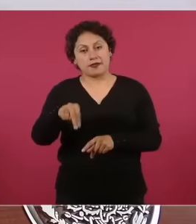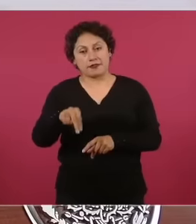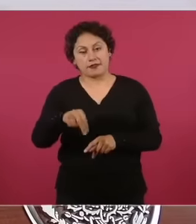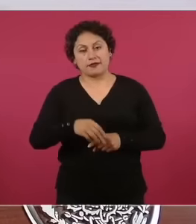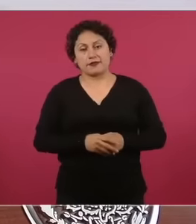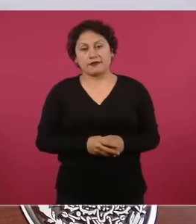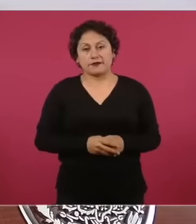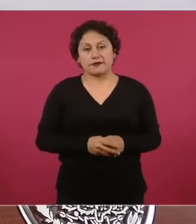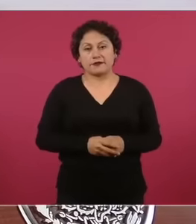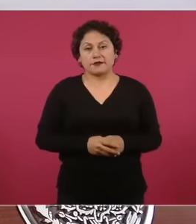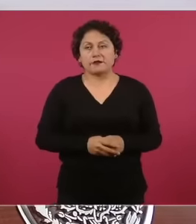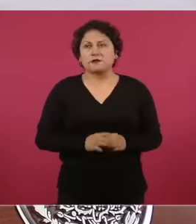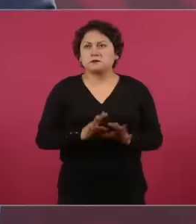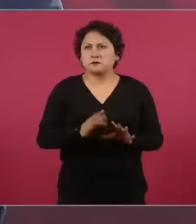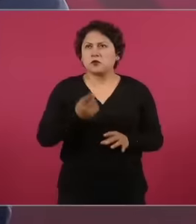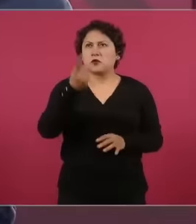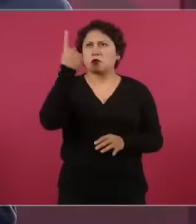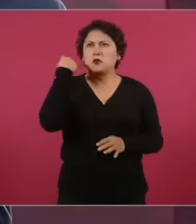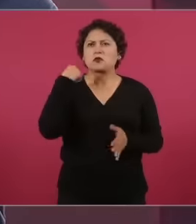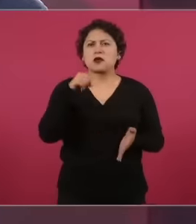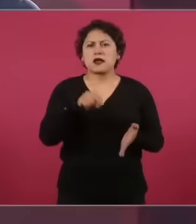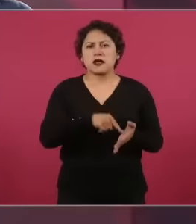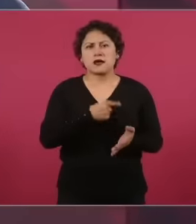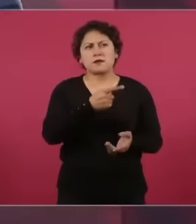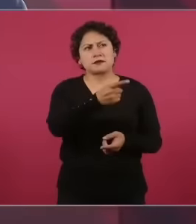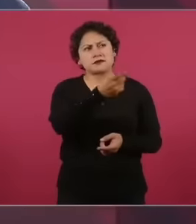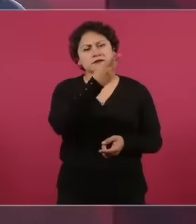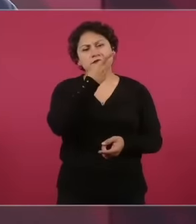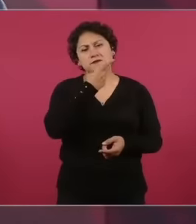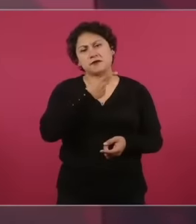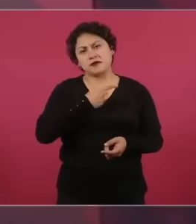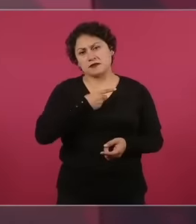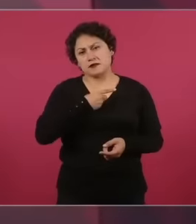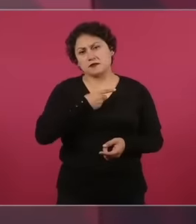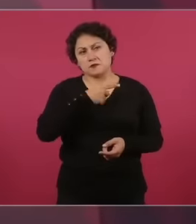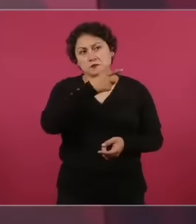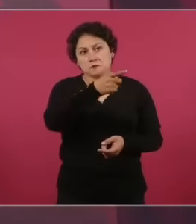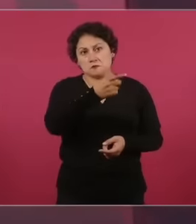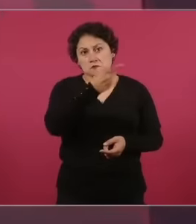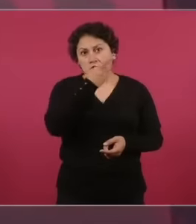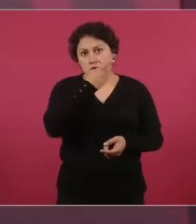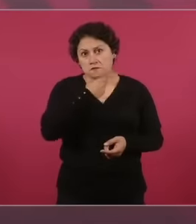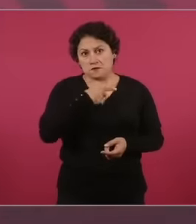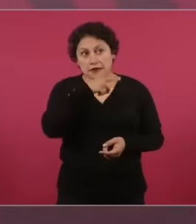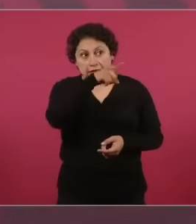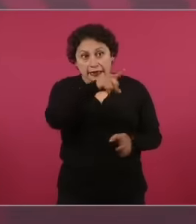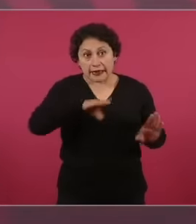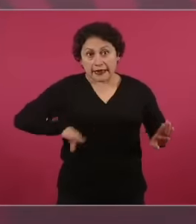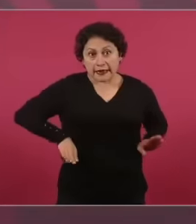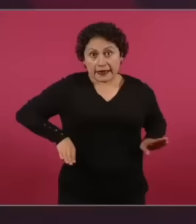que una vez me confesó que él era neoliberal. Pues sí, lo entiendo, ¿no? Pues